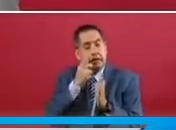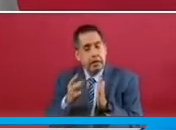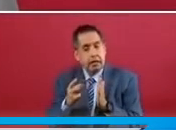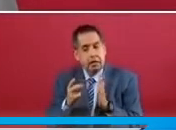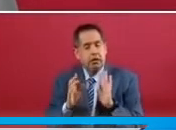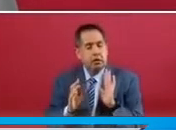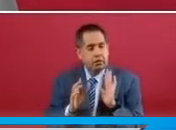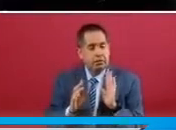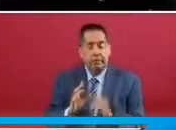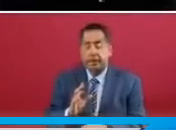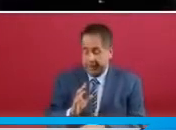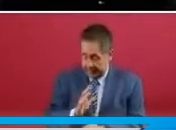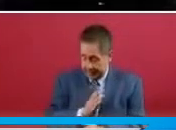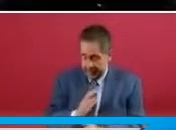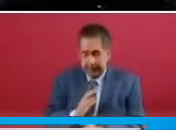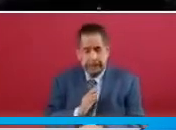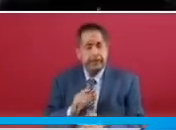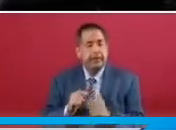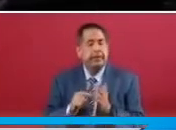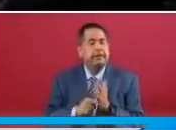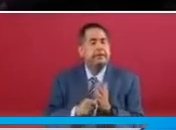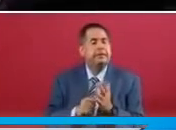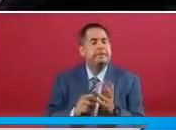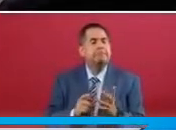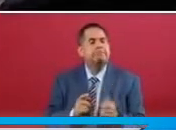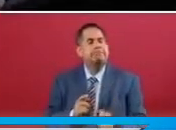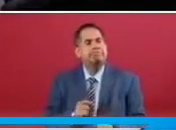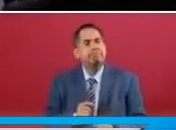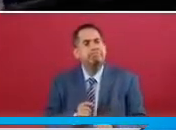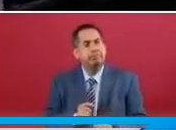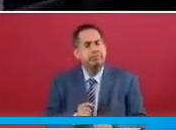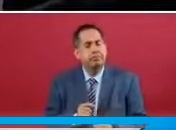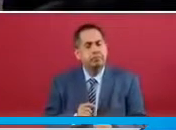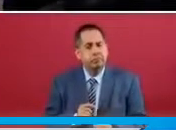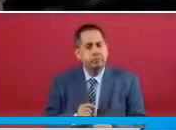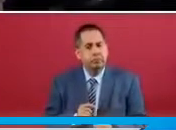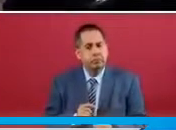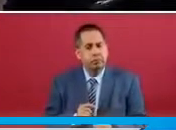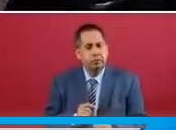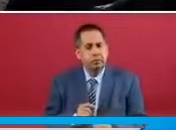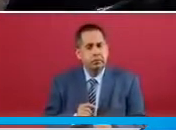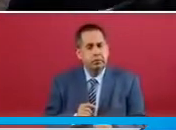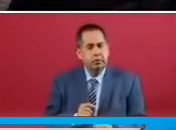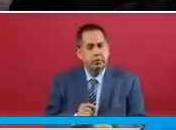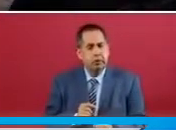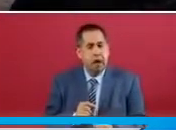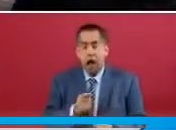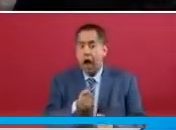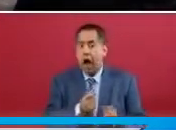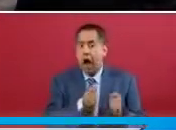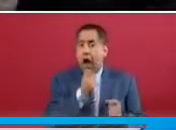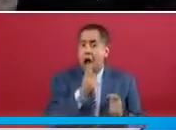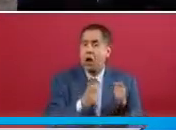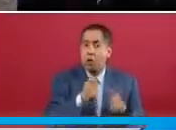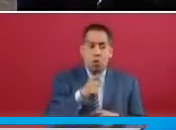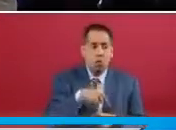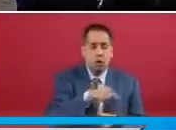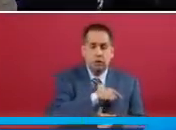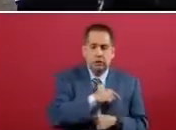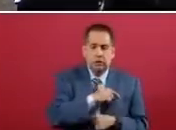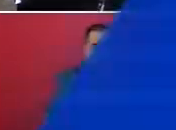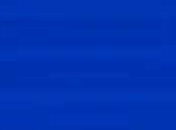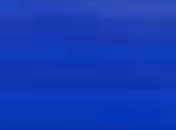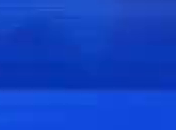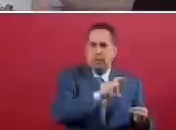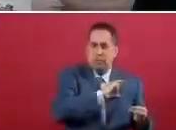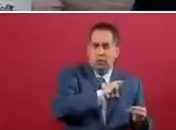existido renuncias. Se enviarán las ternas de las vacantes de los órganos reguladores. El interés es que se abra el debate de este tema. Se han